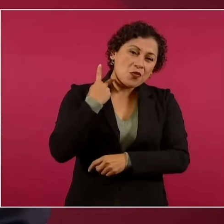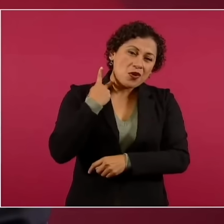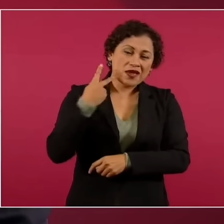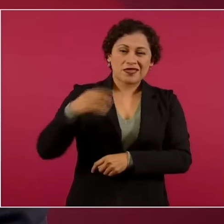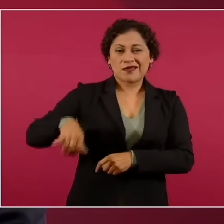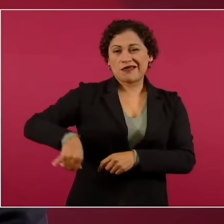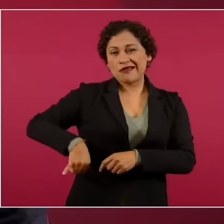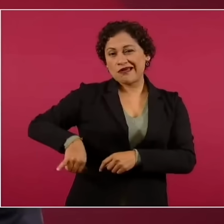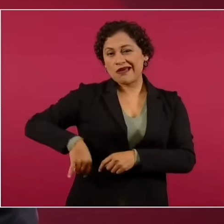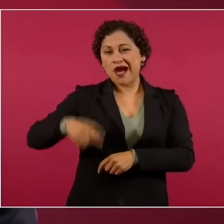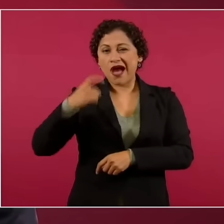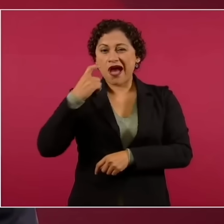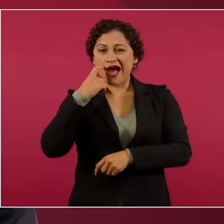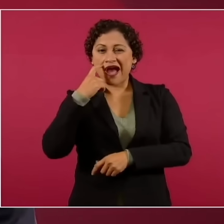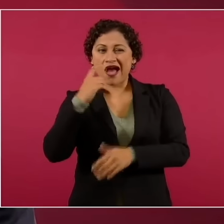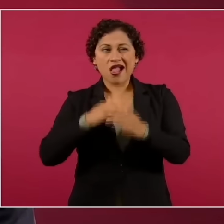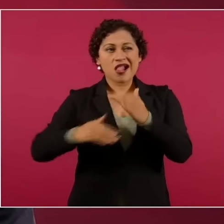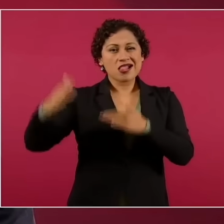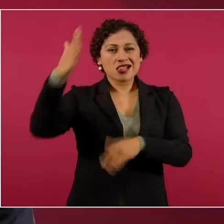hegemónicos,